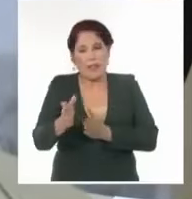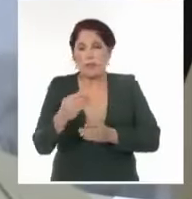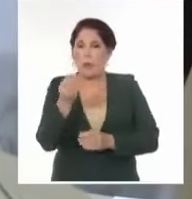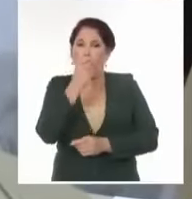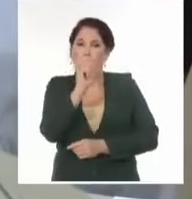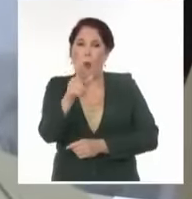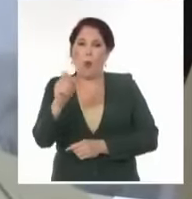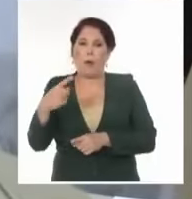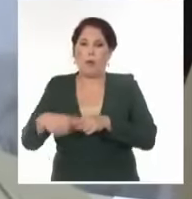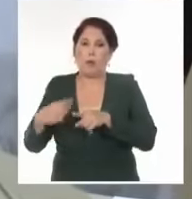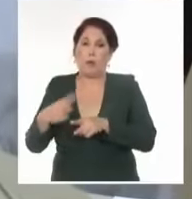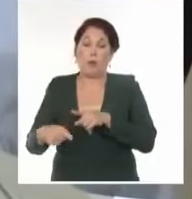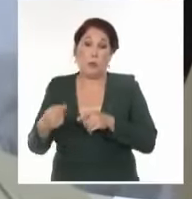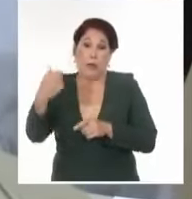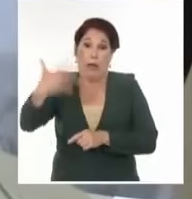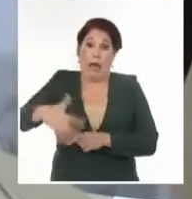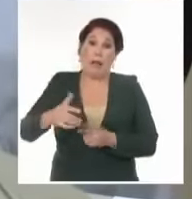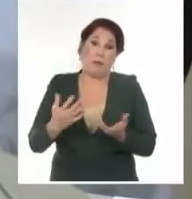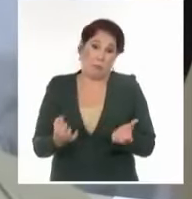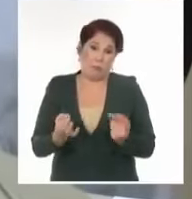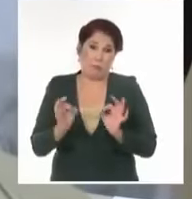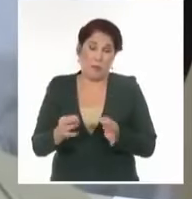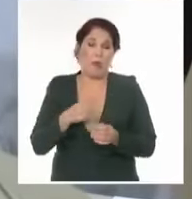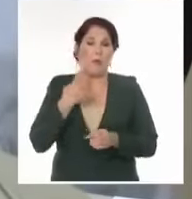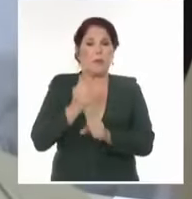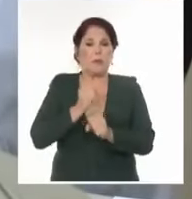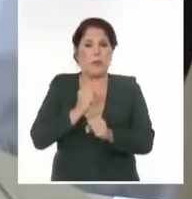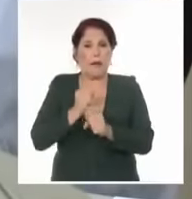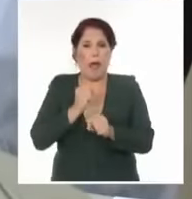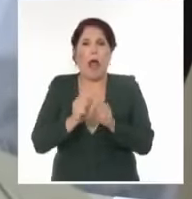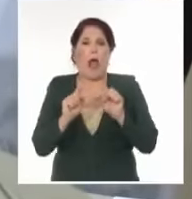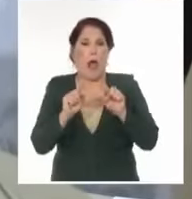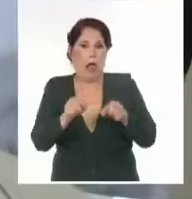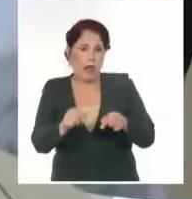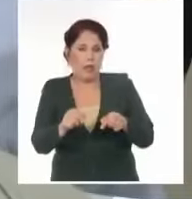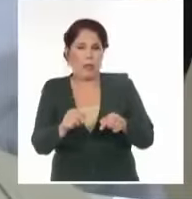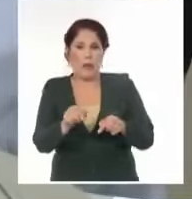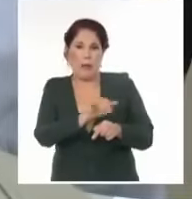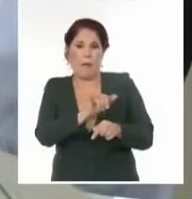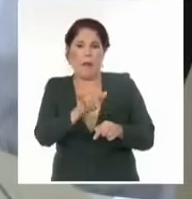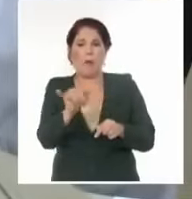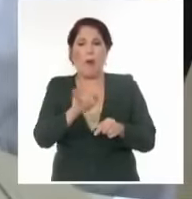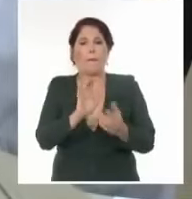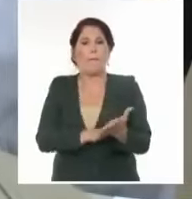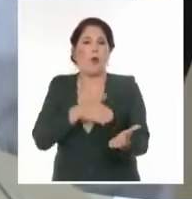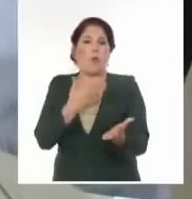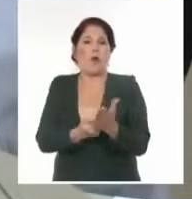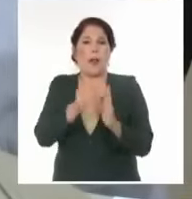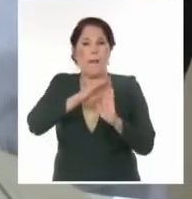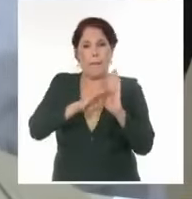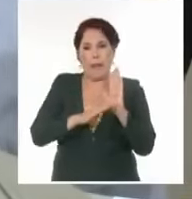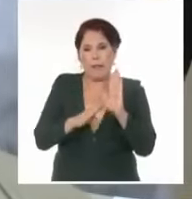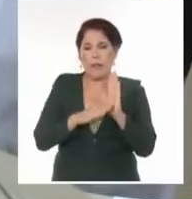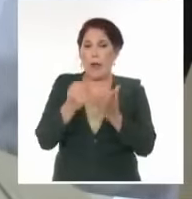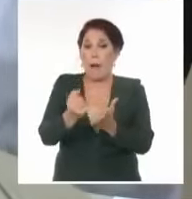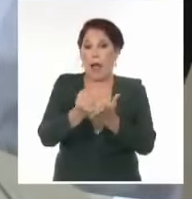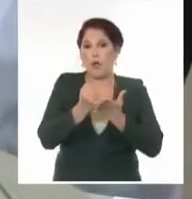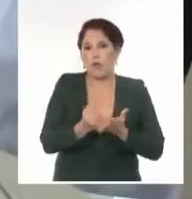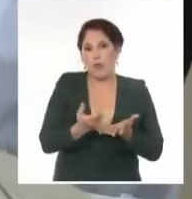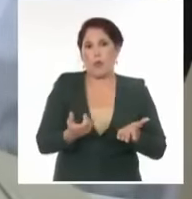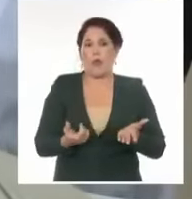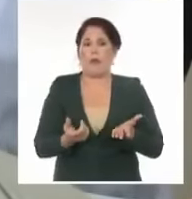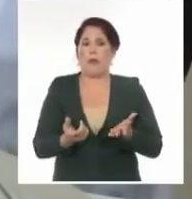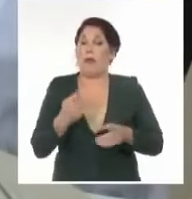en la inflación del país. Y hay que trabajar en ese sentido, no solamente para proponer medidas que pasan por las tasas de